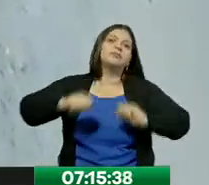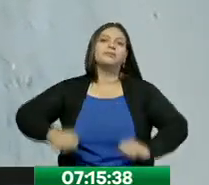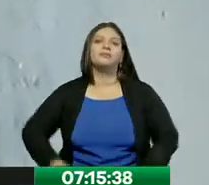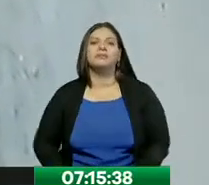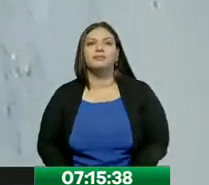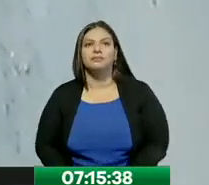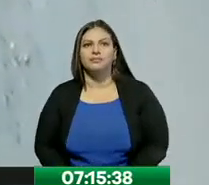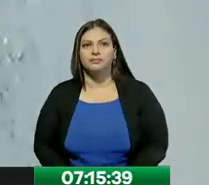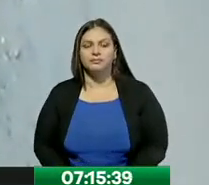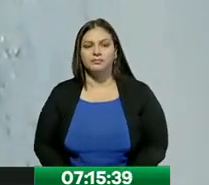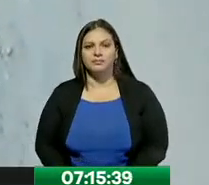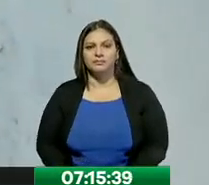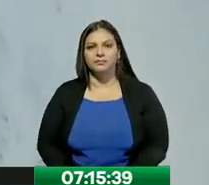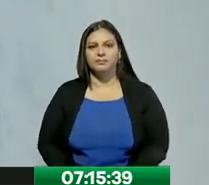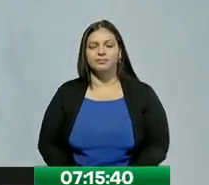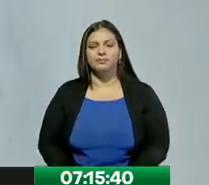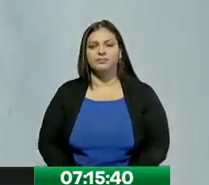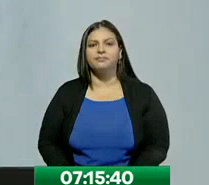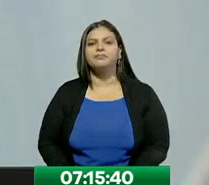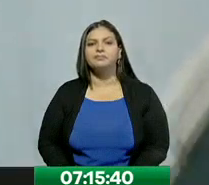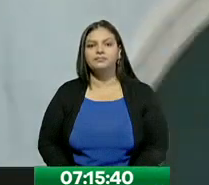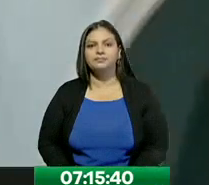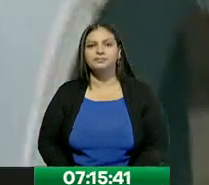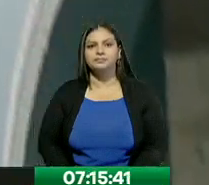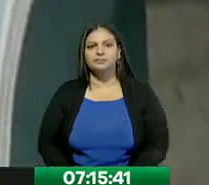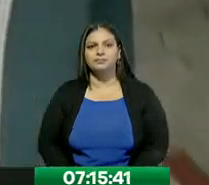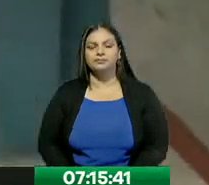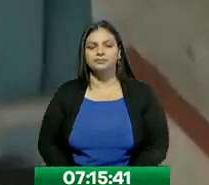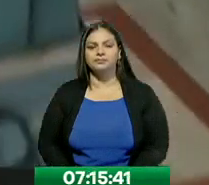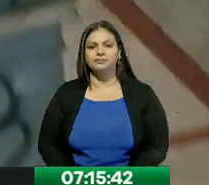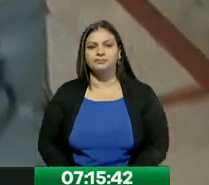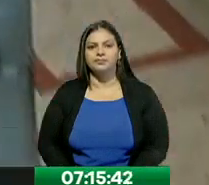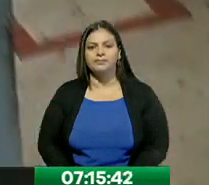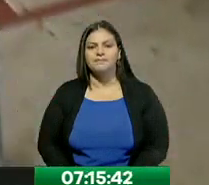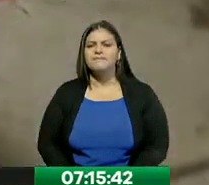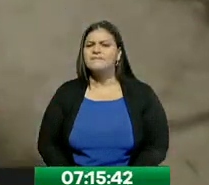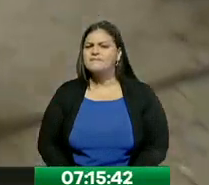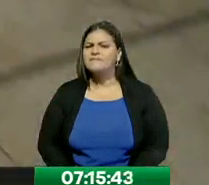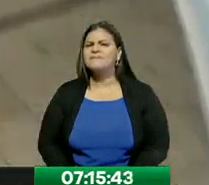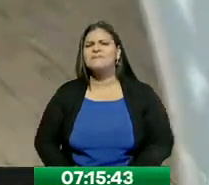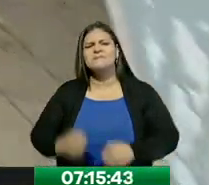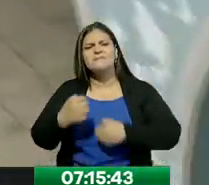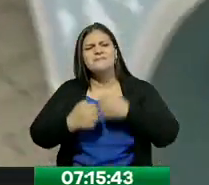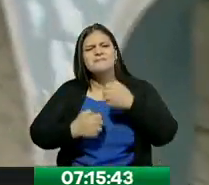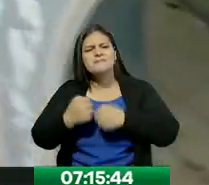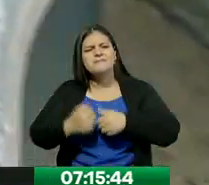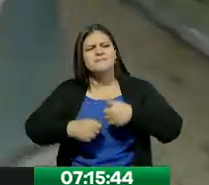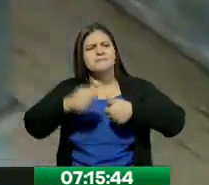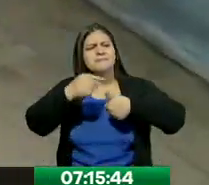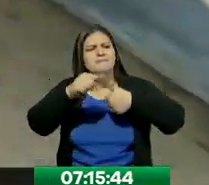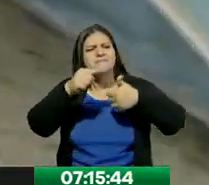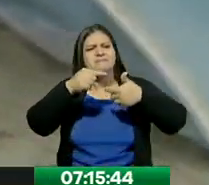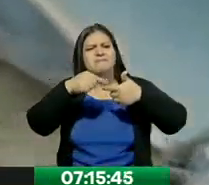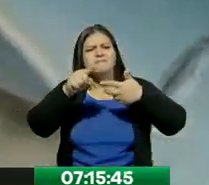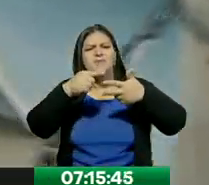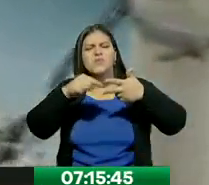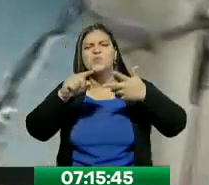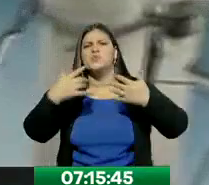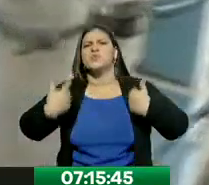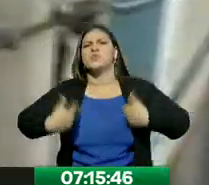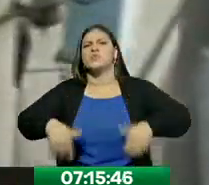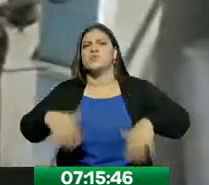decidió bajar y permanecer en la parte de abajo. Pero estas situaciones son las que denuncian los habitantes de este